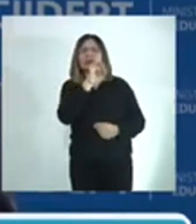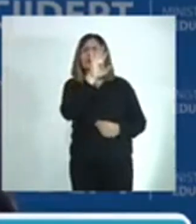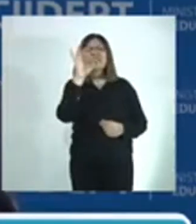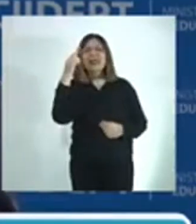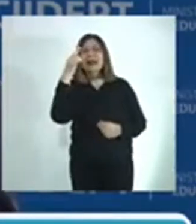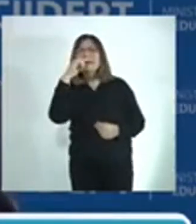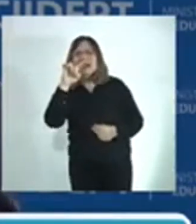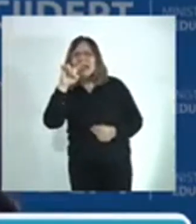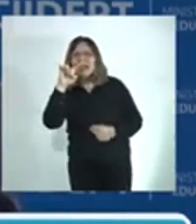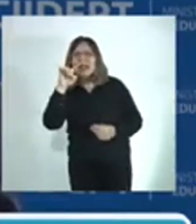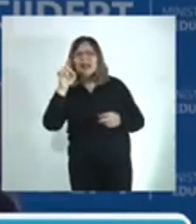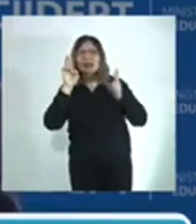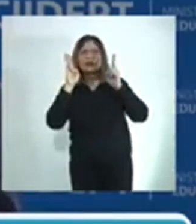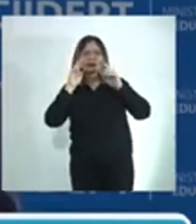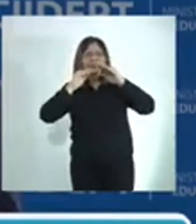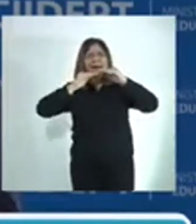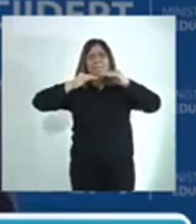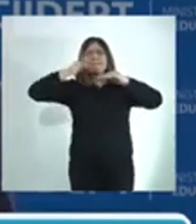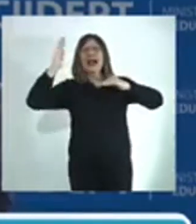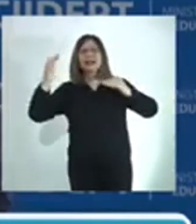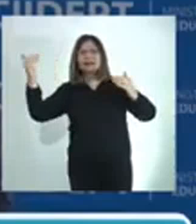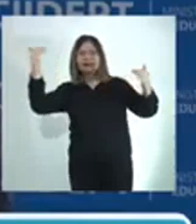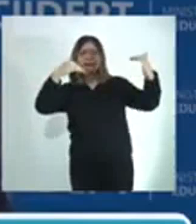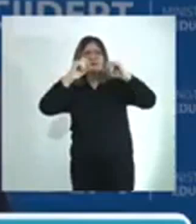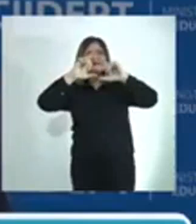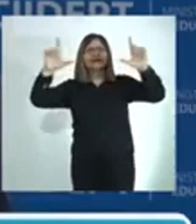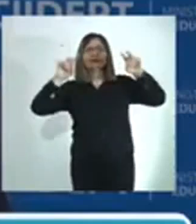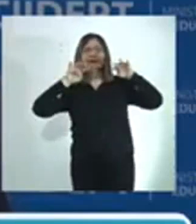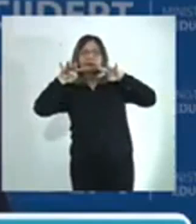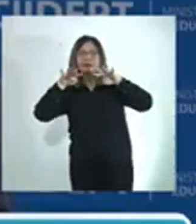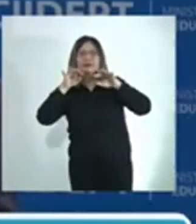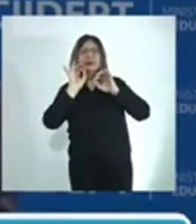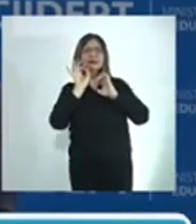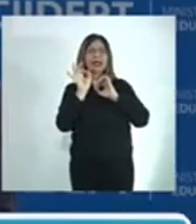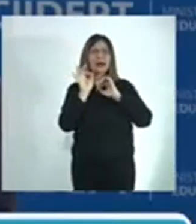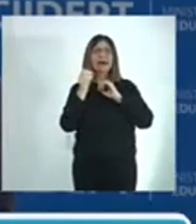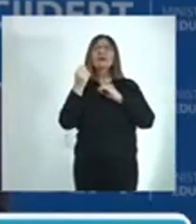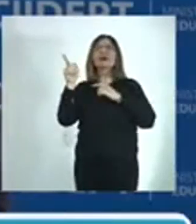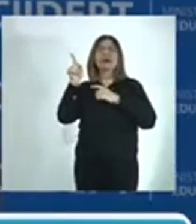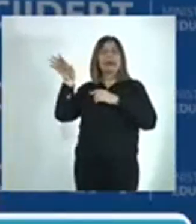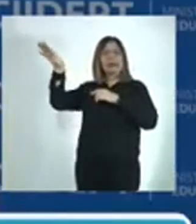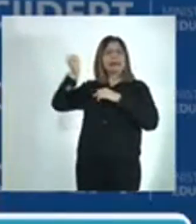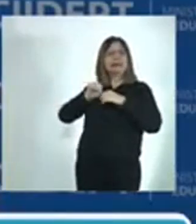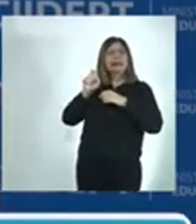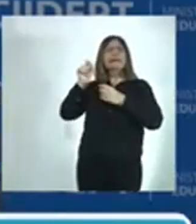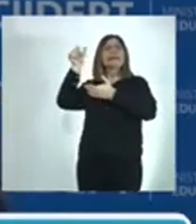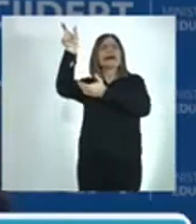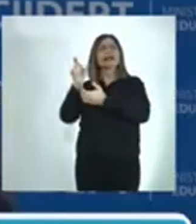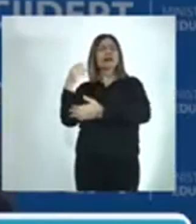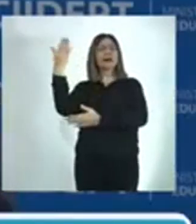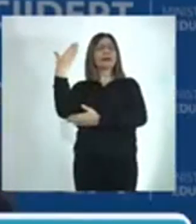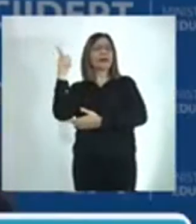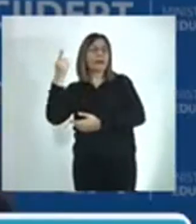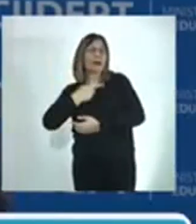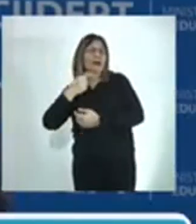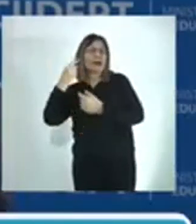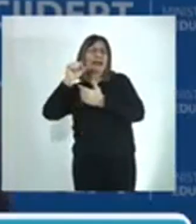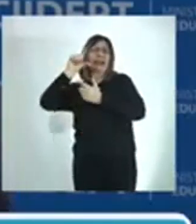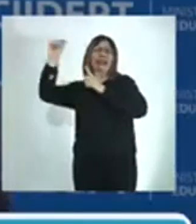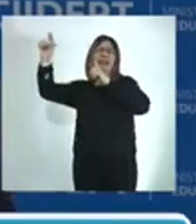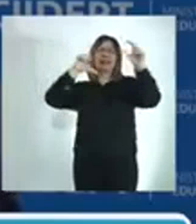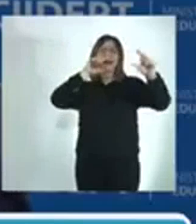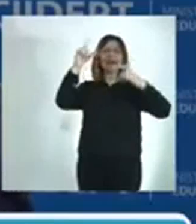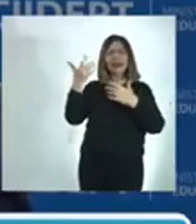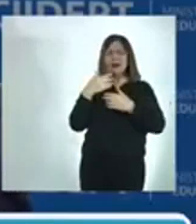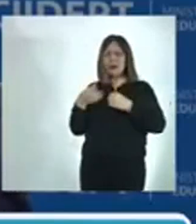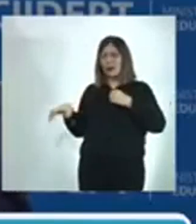destacar los 15 países, porque, digo, cada uno de los disertantes, desde Camerún, Nueva Zelanda, sí, Canadá o Grecia, está a la